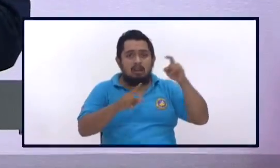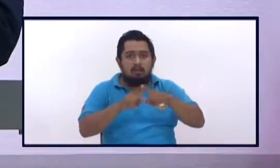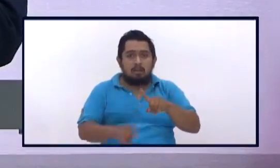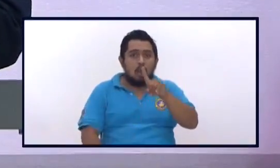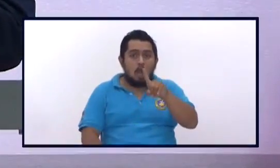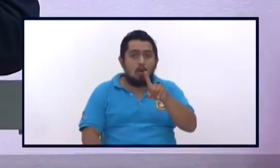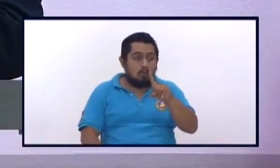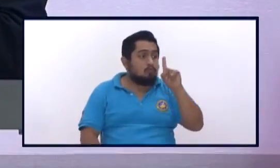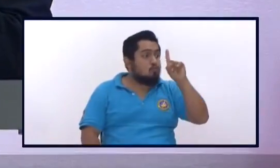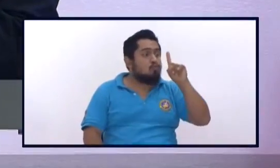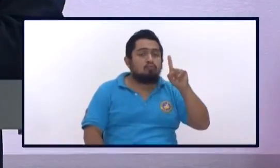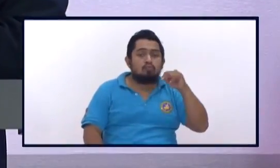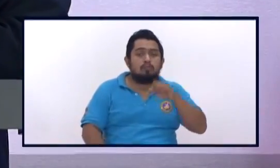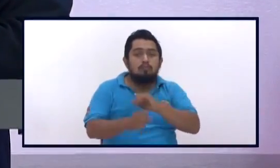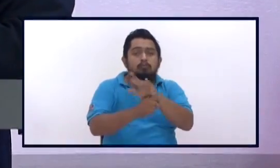caso